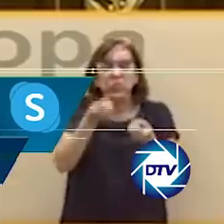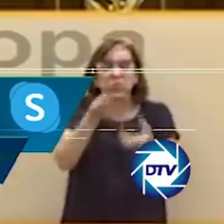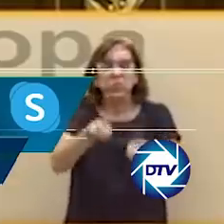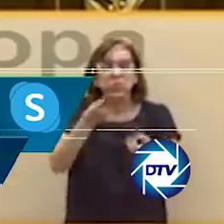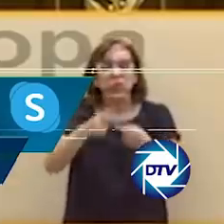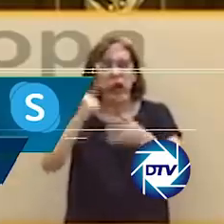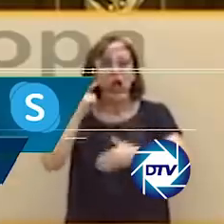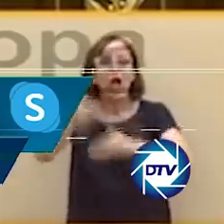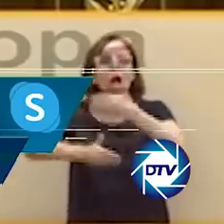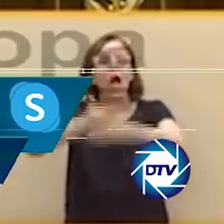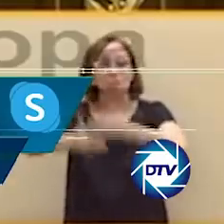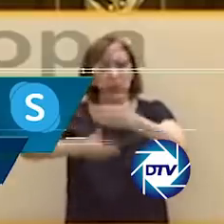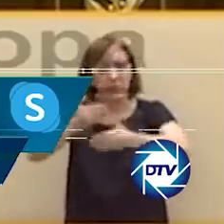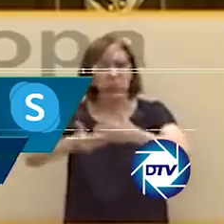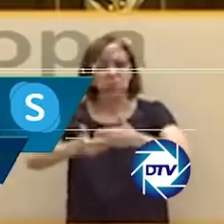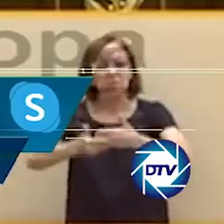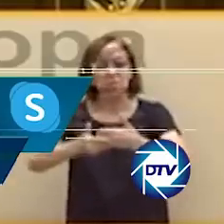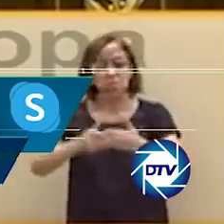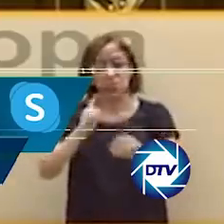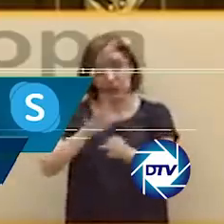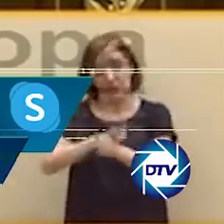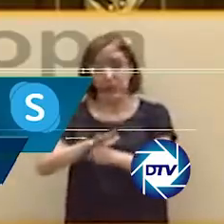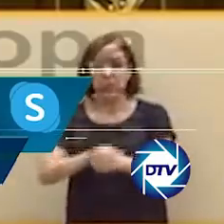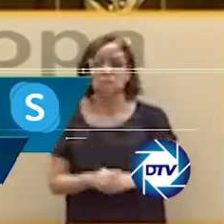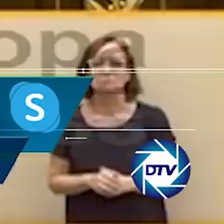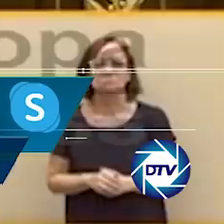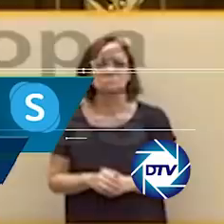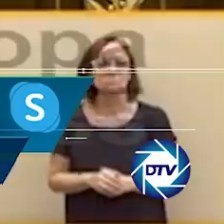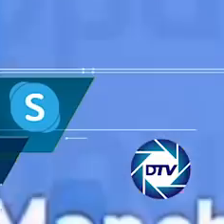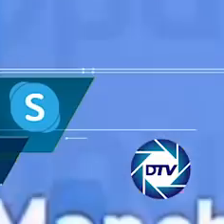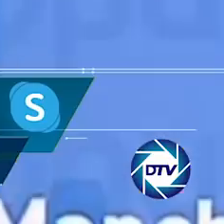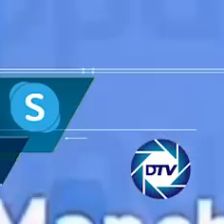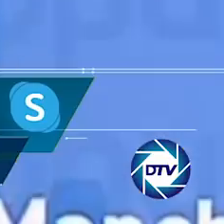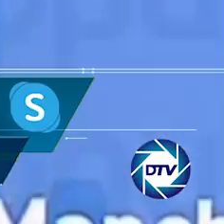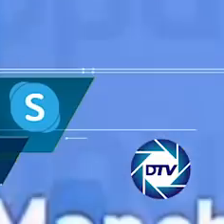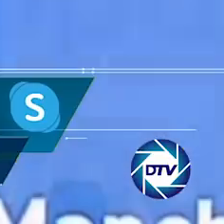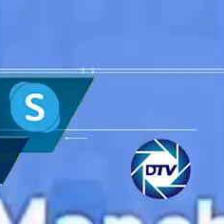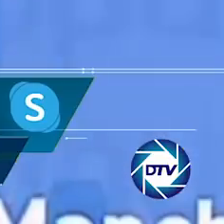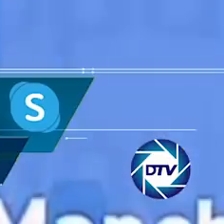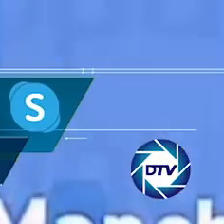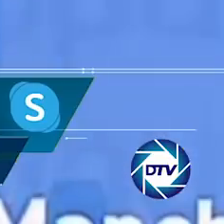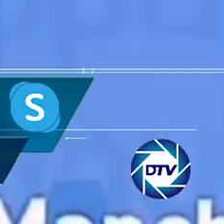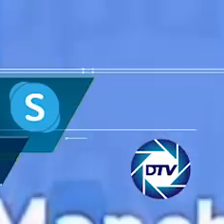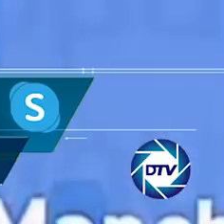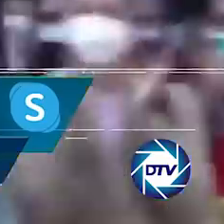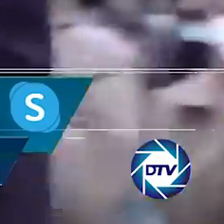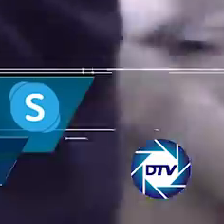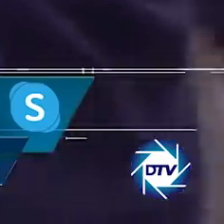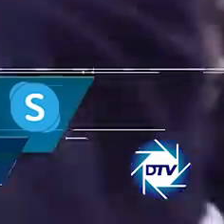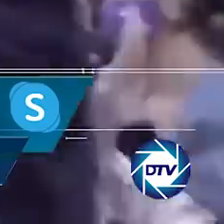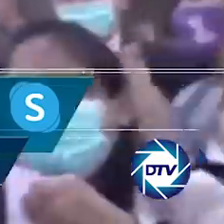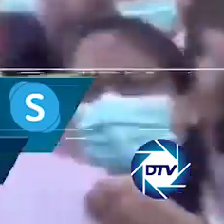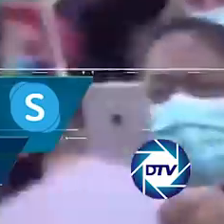Estado democrático y en todo Estado de derecho. ¿Y qué es lo que hacía? Pues dio orden directamente de que no se podía jugar con eso políticamente. No se podía